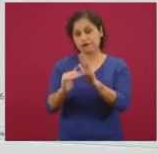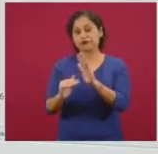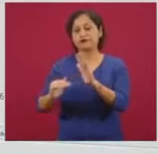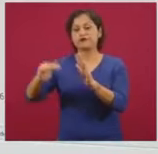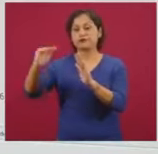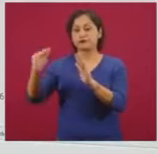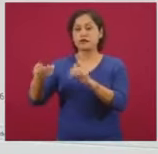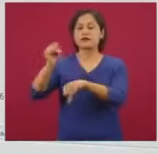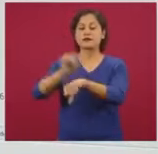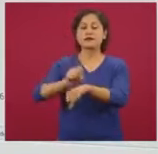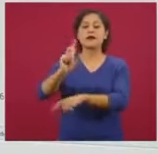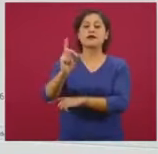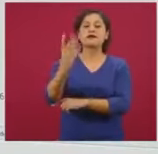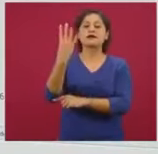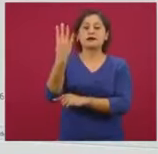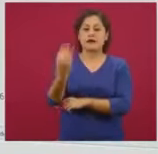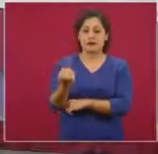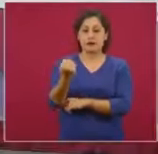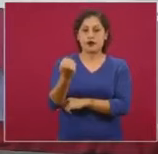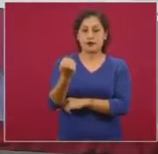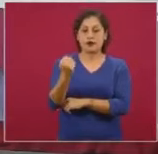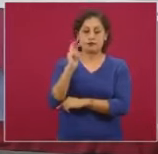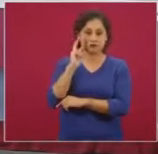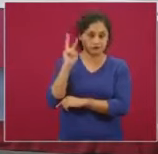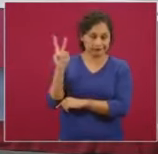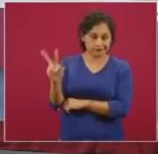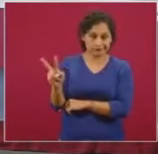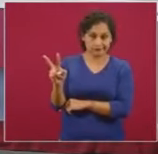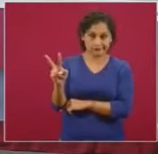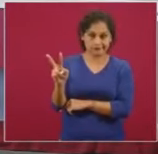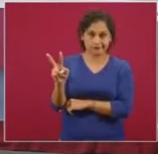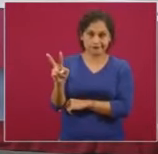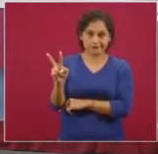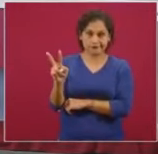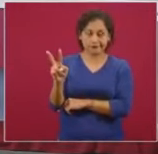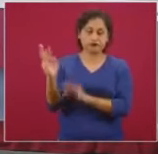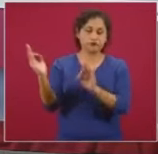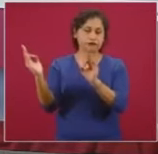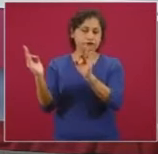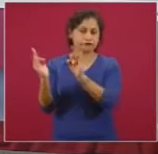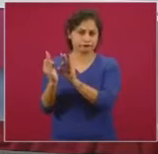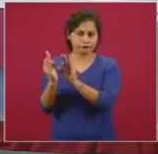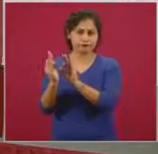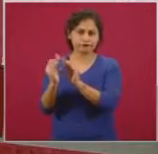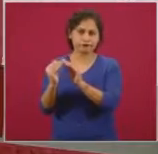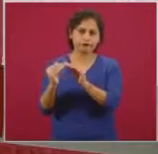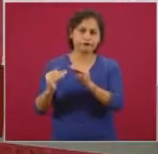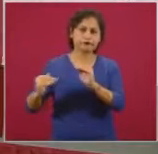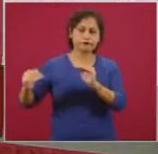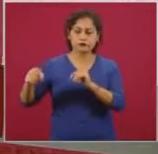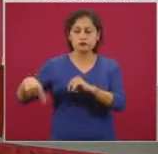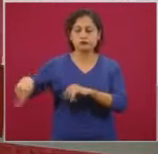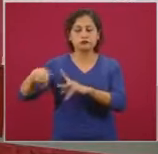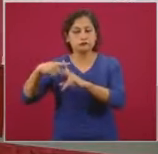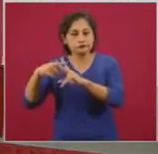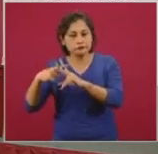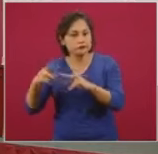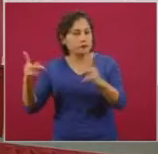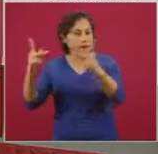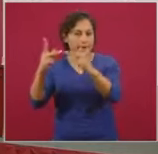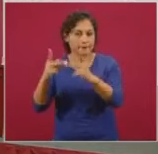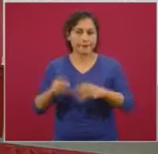semana 39 que se registra, podemos ver que se está acercando a el número de muertes esperadas en el estado